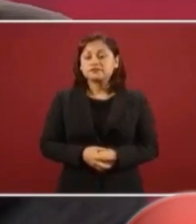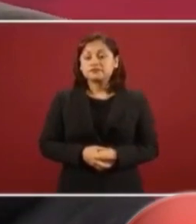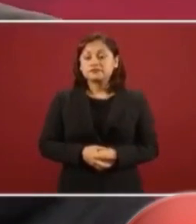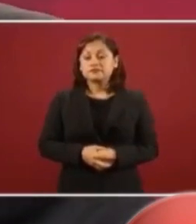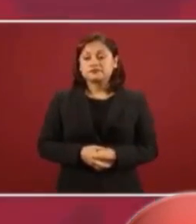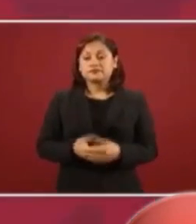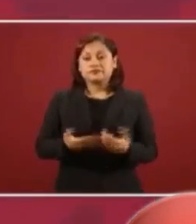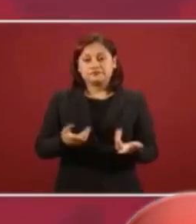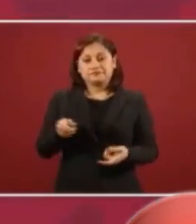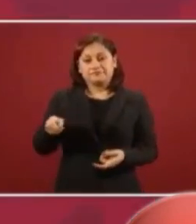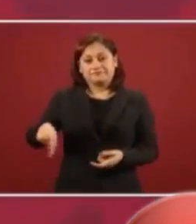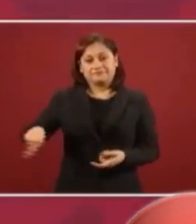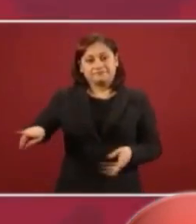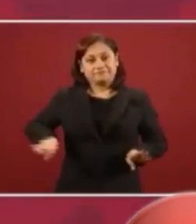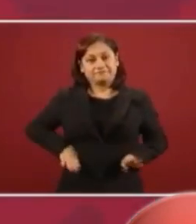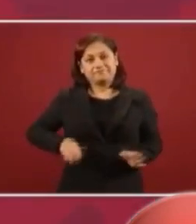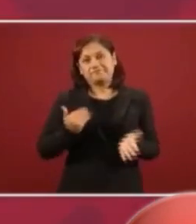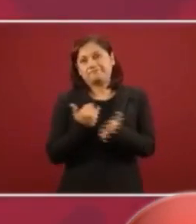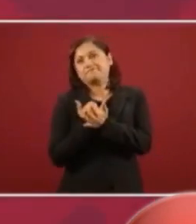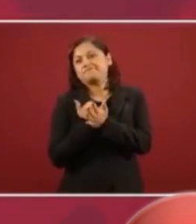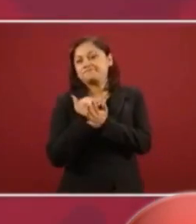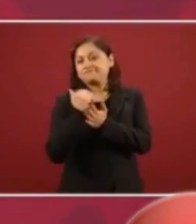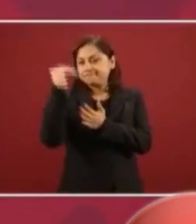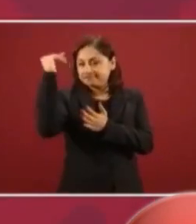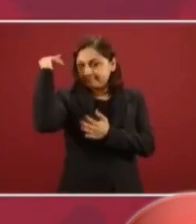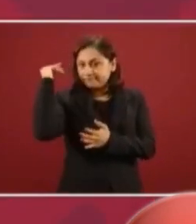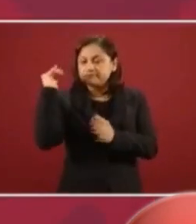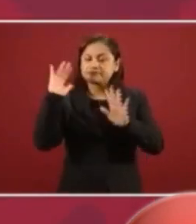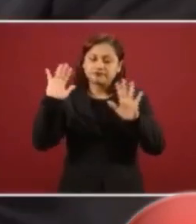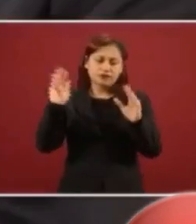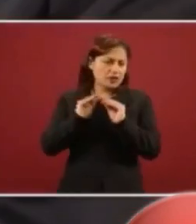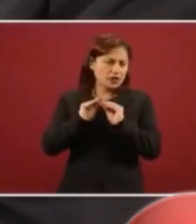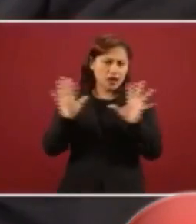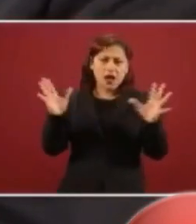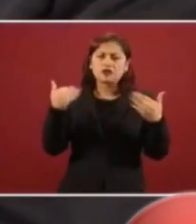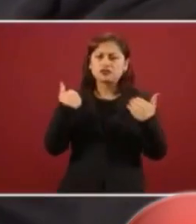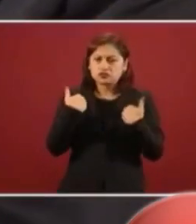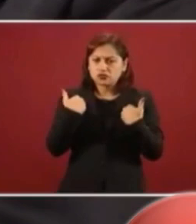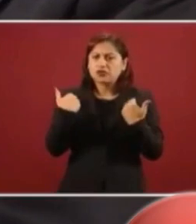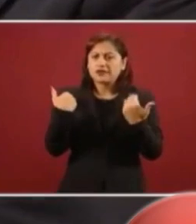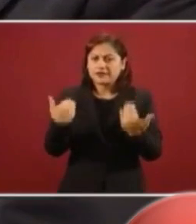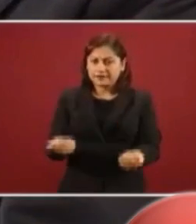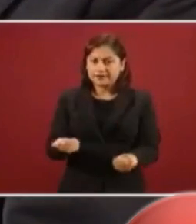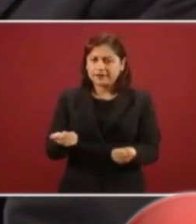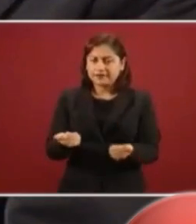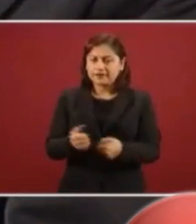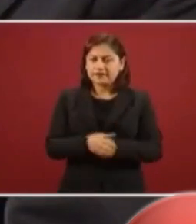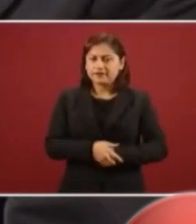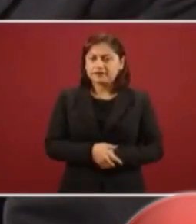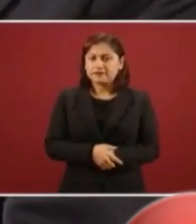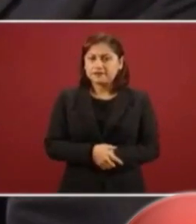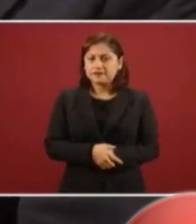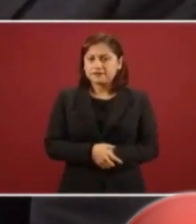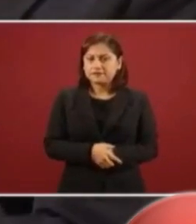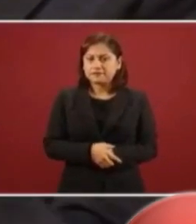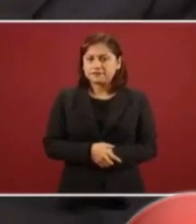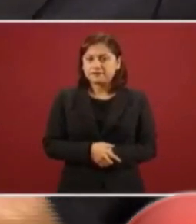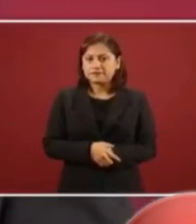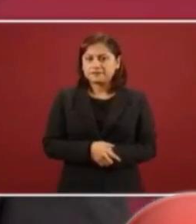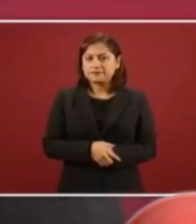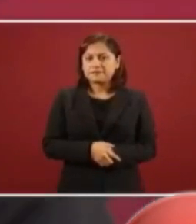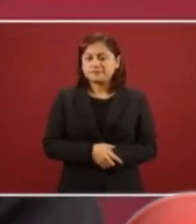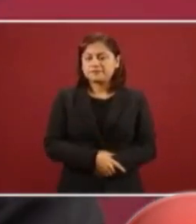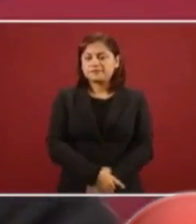y exageran además yo entiendo imagínense cómo se sienten después